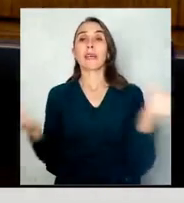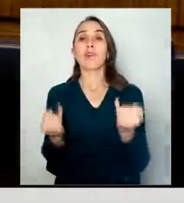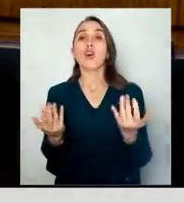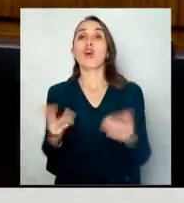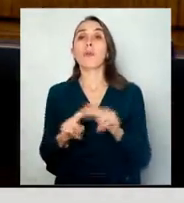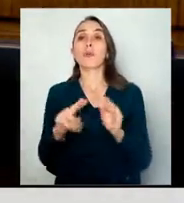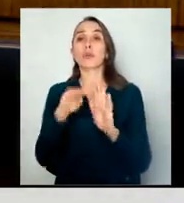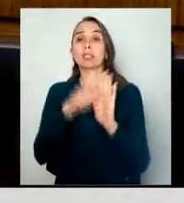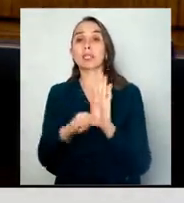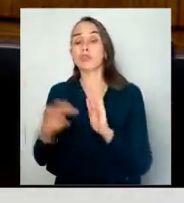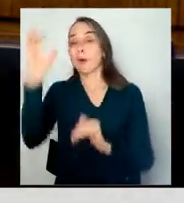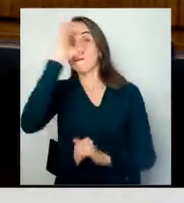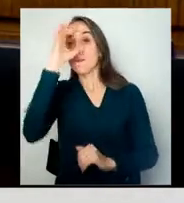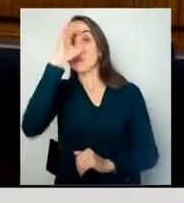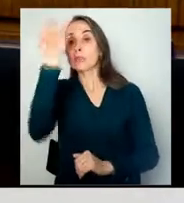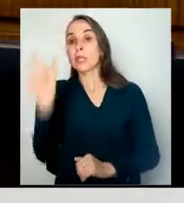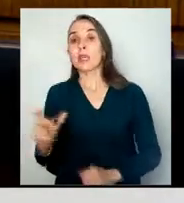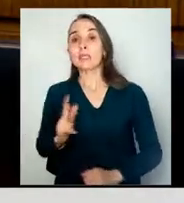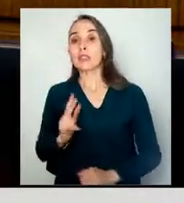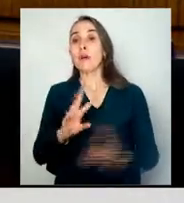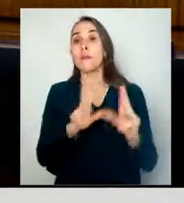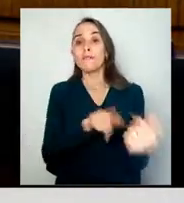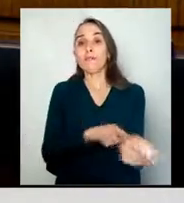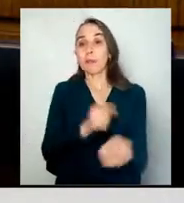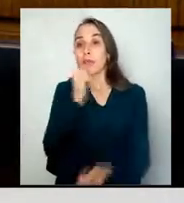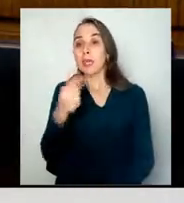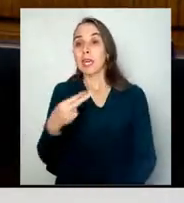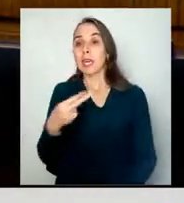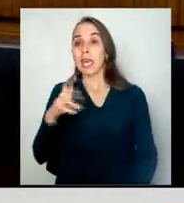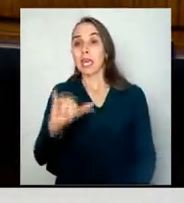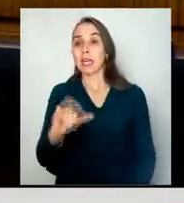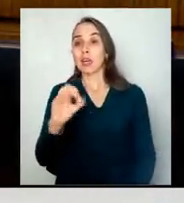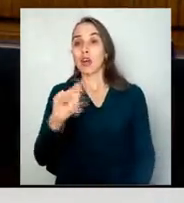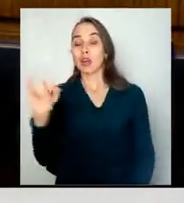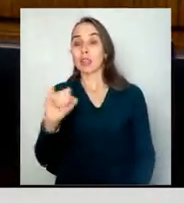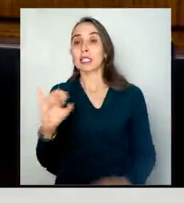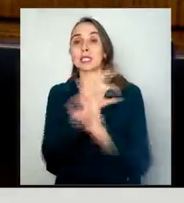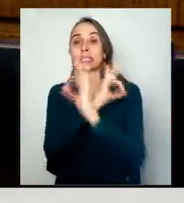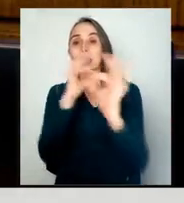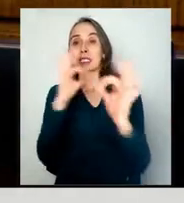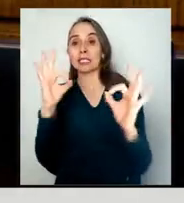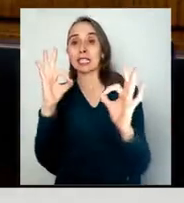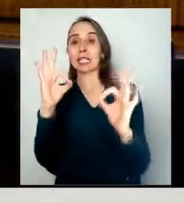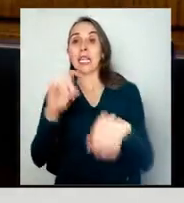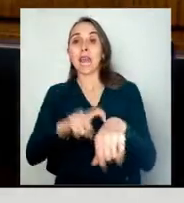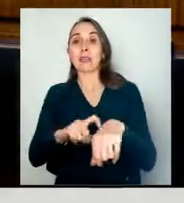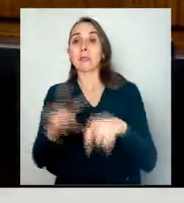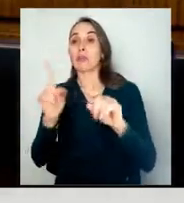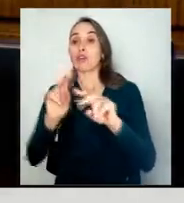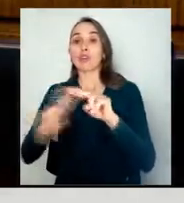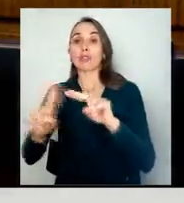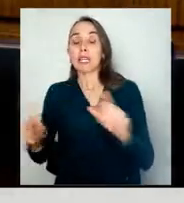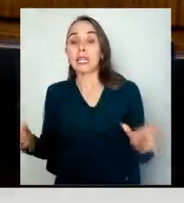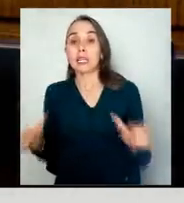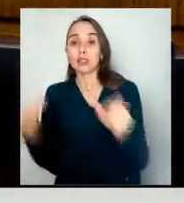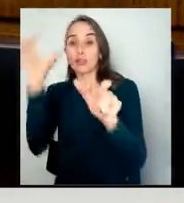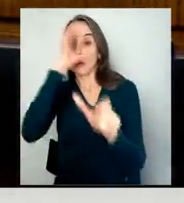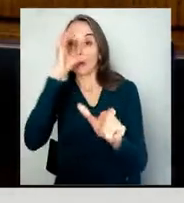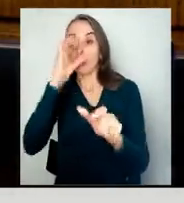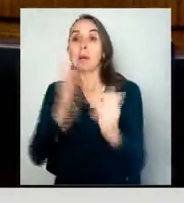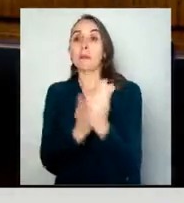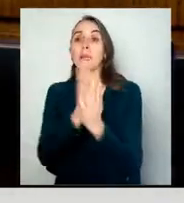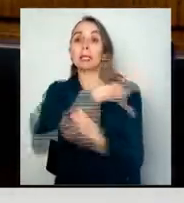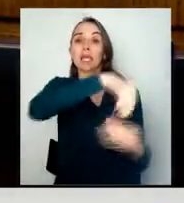búsqueda ante la denuncia de la familia de Henry Ortiz y en el caso de que no se haya realizado a tiempo y en forma inicien Las investigaciones y